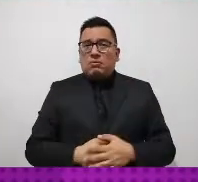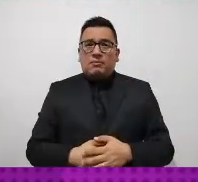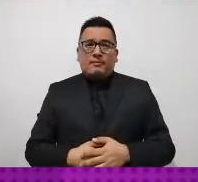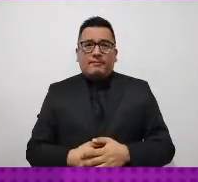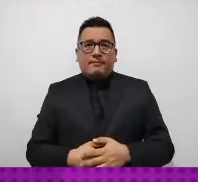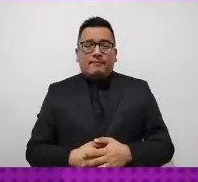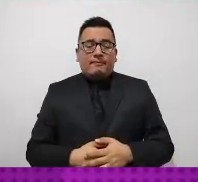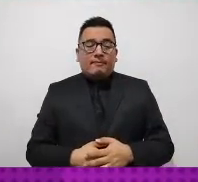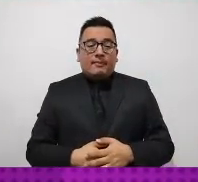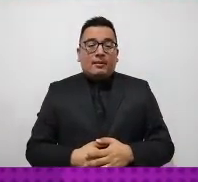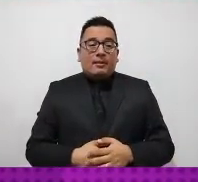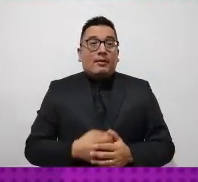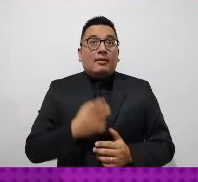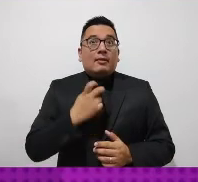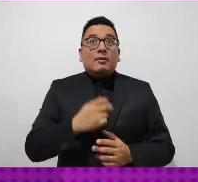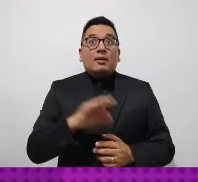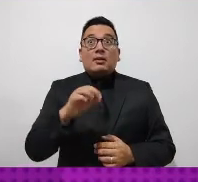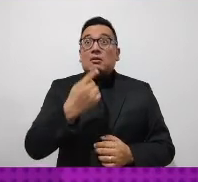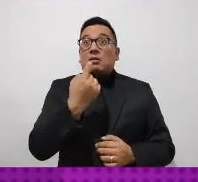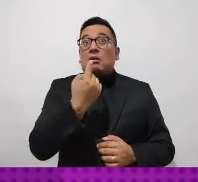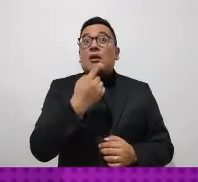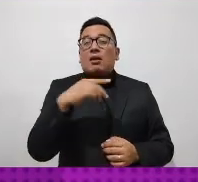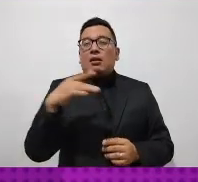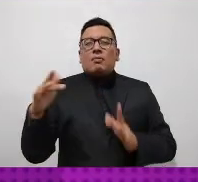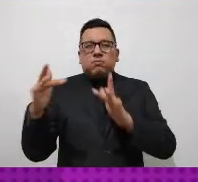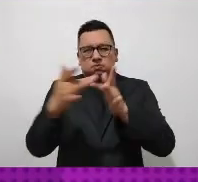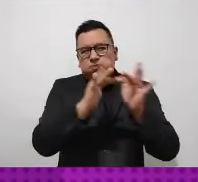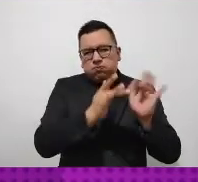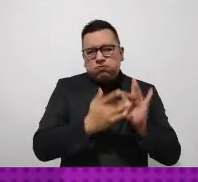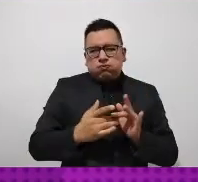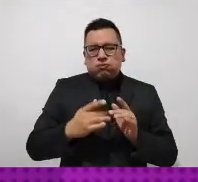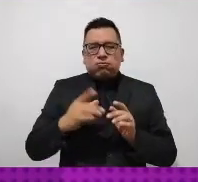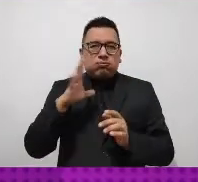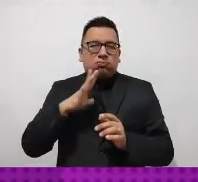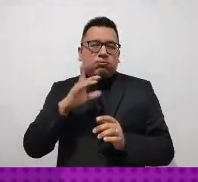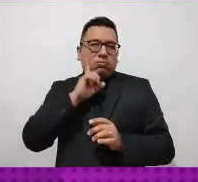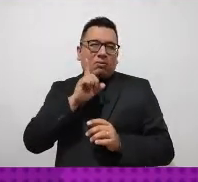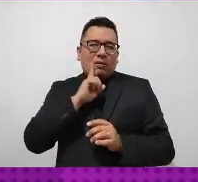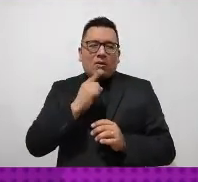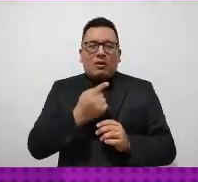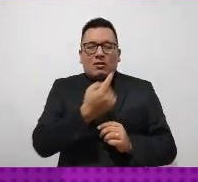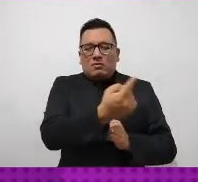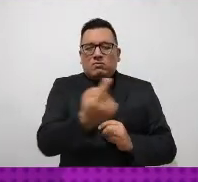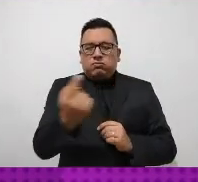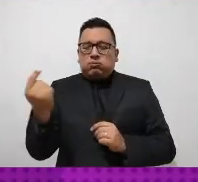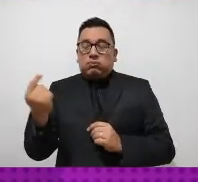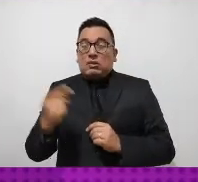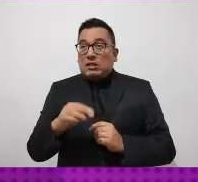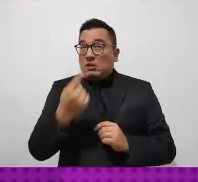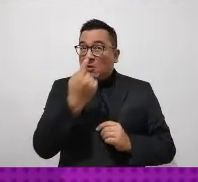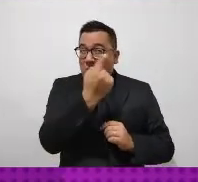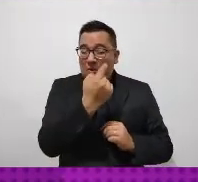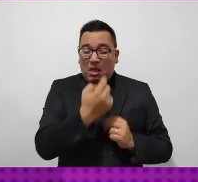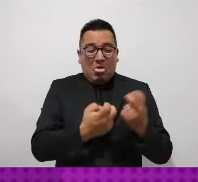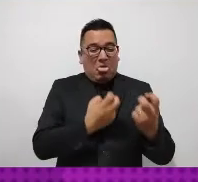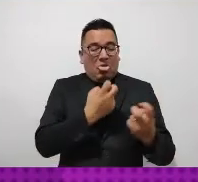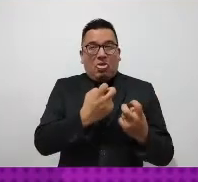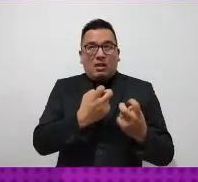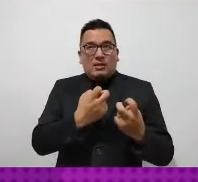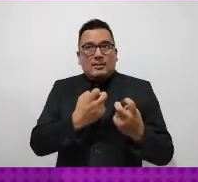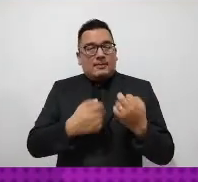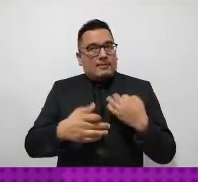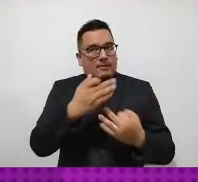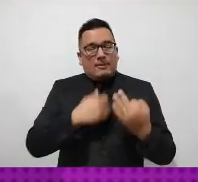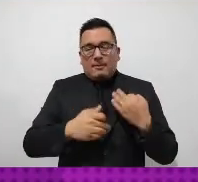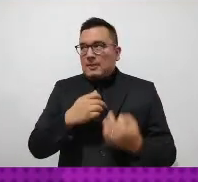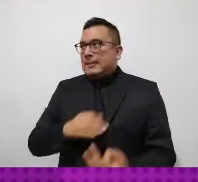mujeres. Entonces, si tocan a una mujer de la red, tocan a la red por completo, y creo que eso próximamente, o sea, para